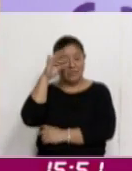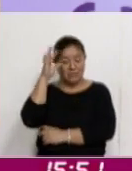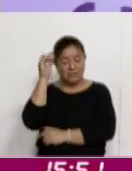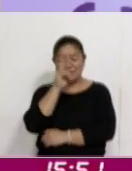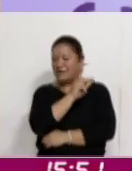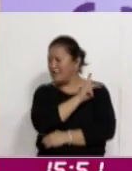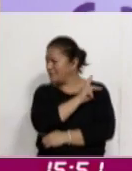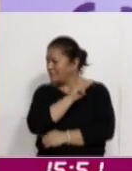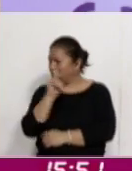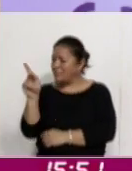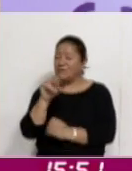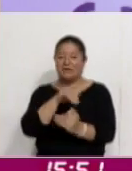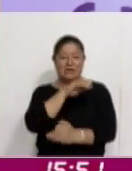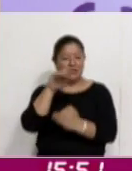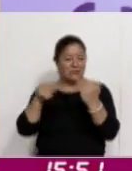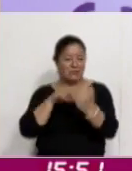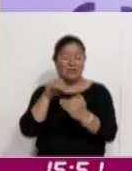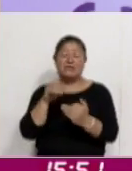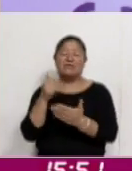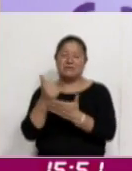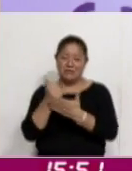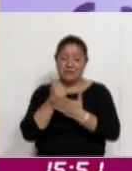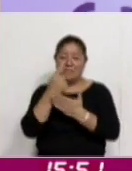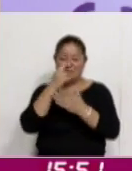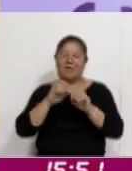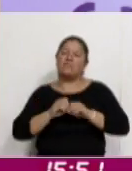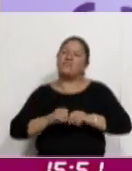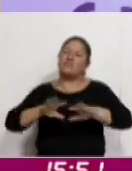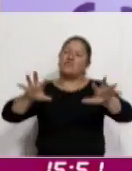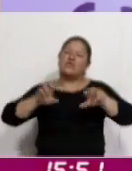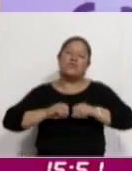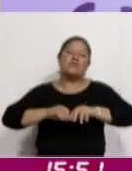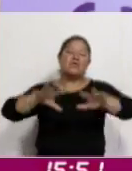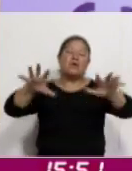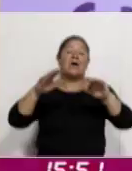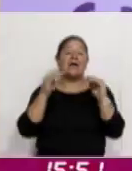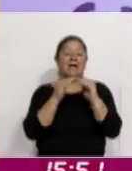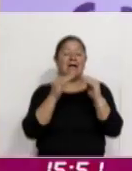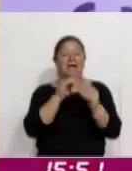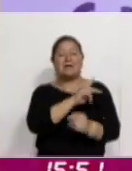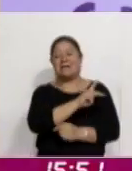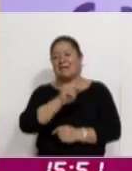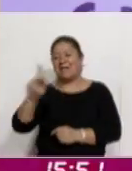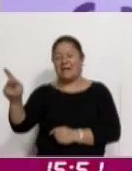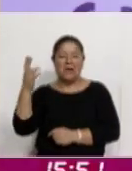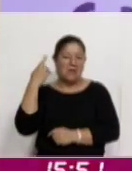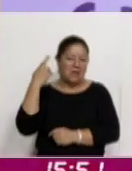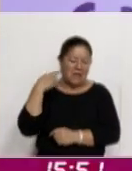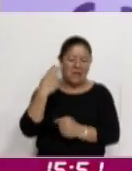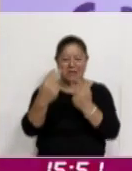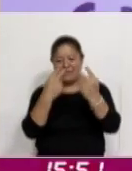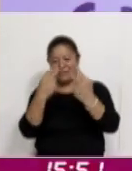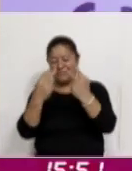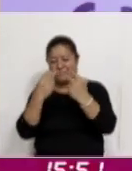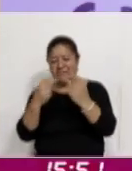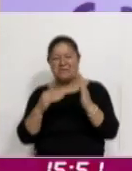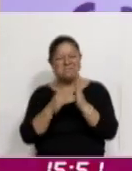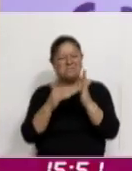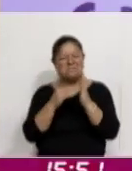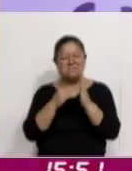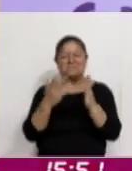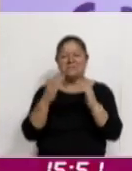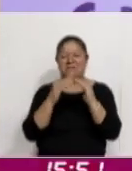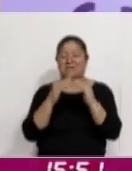hacen posible que lleguemos a las casas de miles de hogares y a todos también quienes nos ven. Gracias por sus